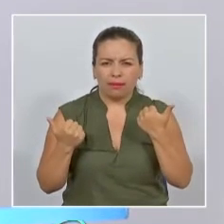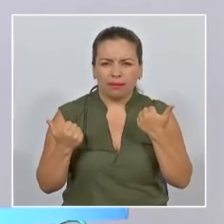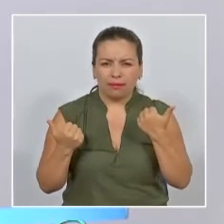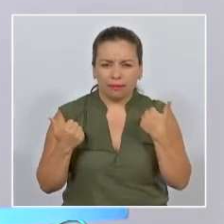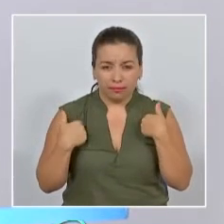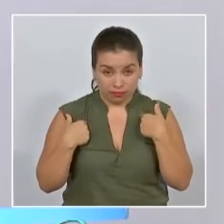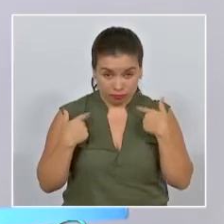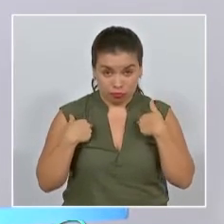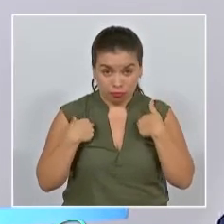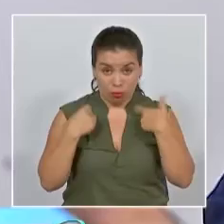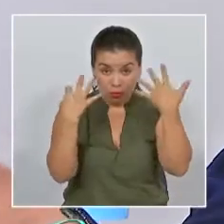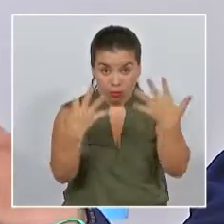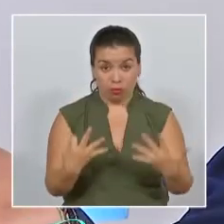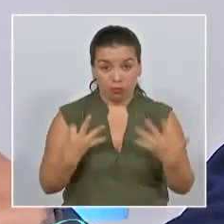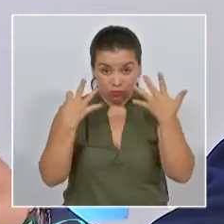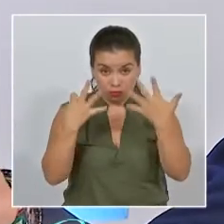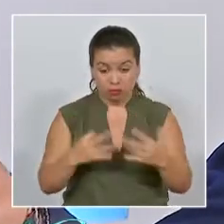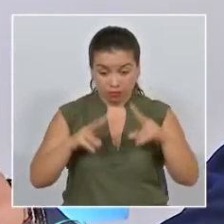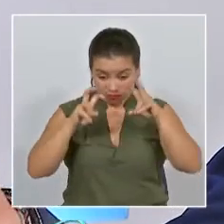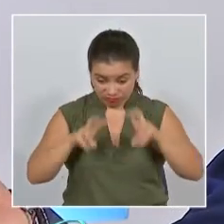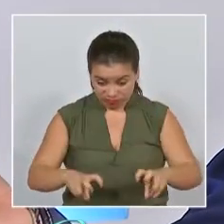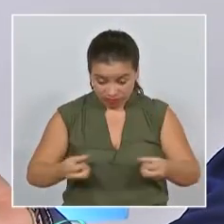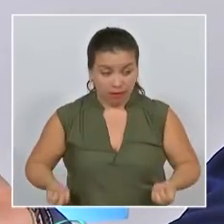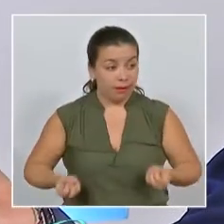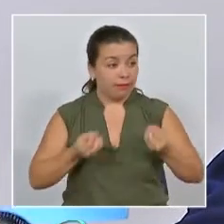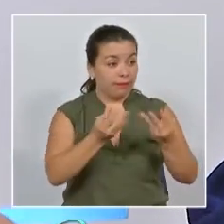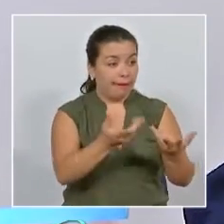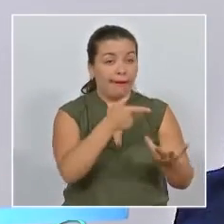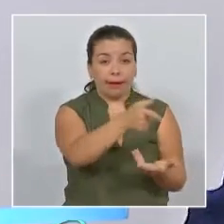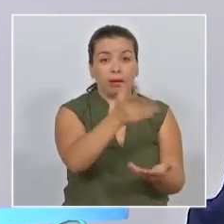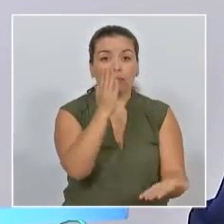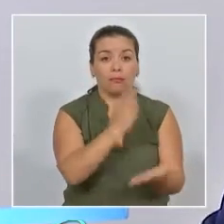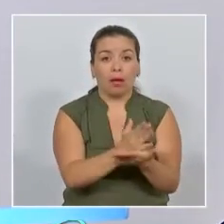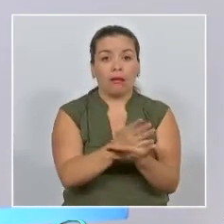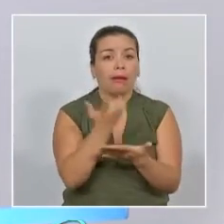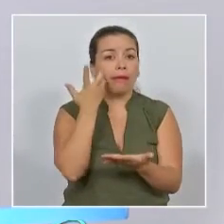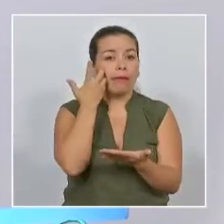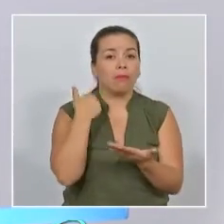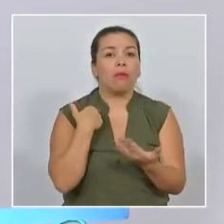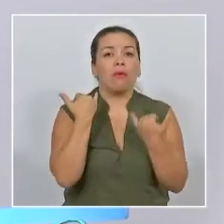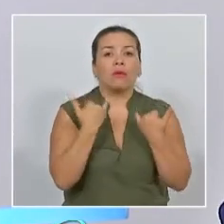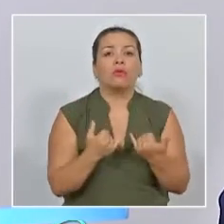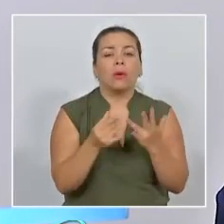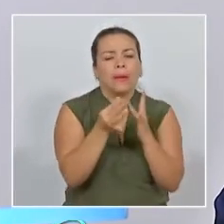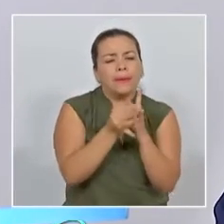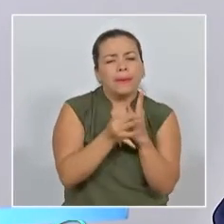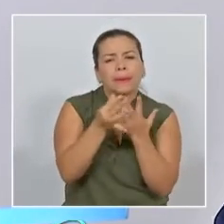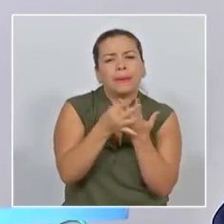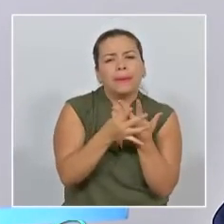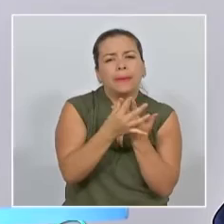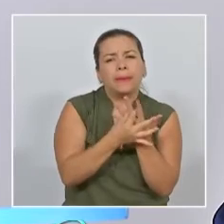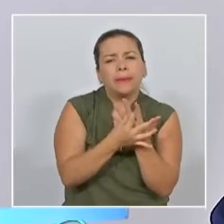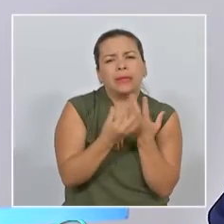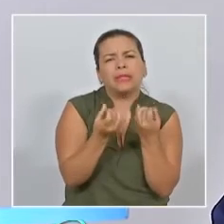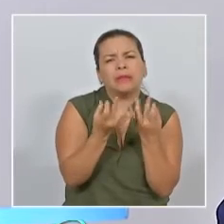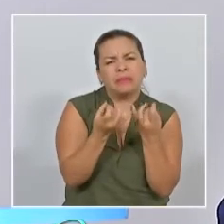Estudié 8 años para acabar de enfermar a la esposa de este hombre que viene por una artritis y ahora tiene anemia y sigue con